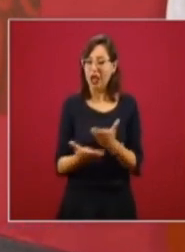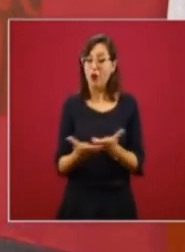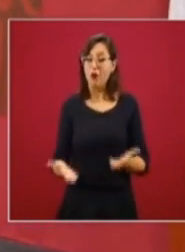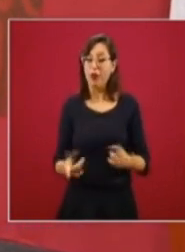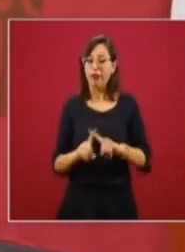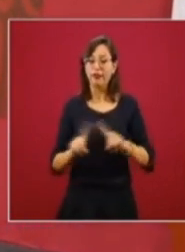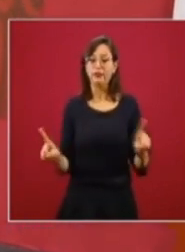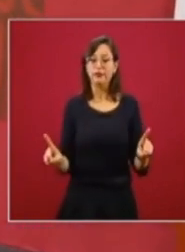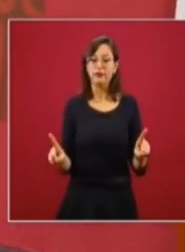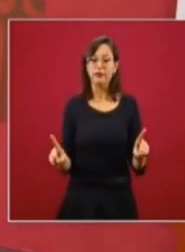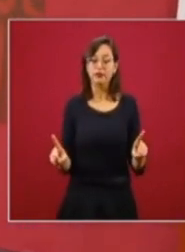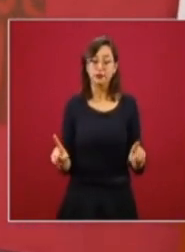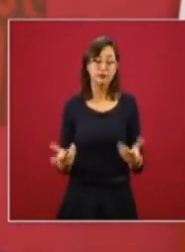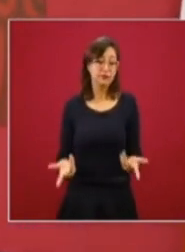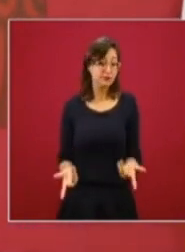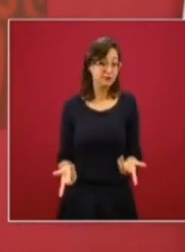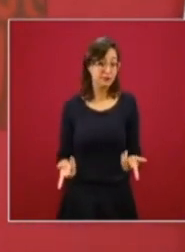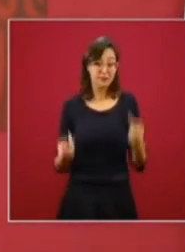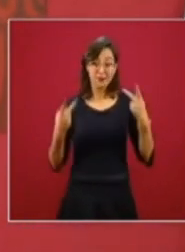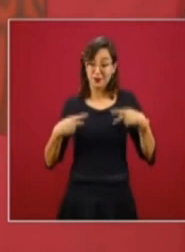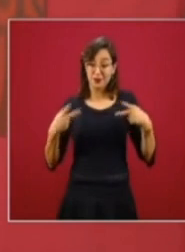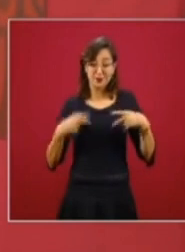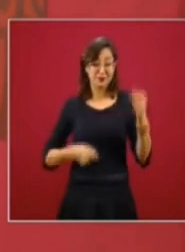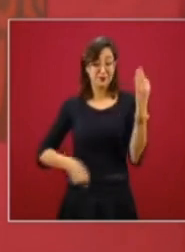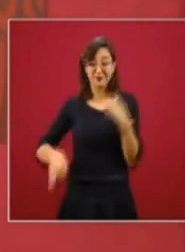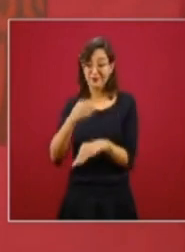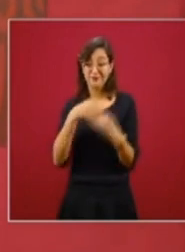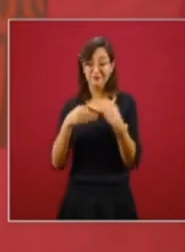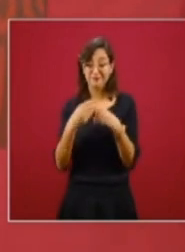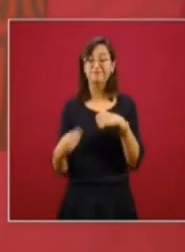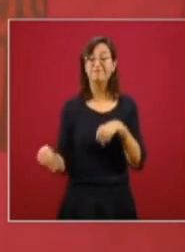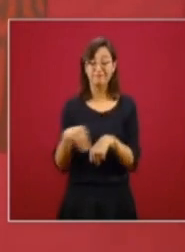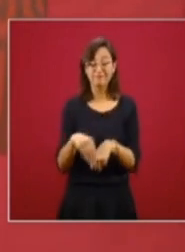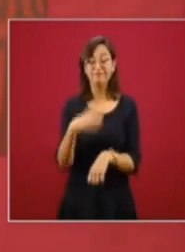Y que todos tenemos que portarnos bien.